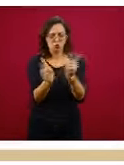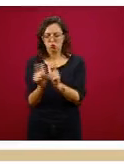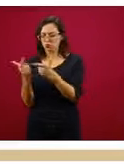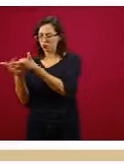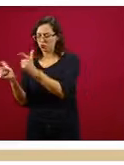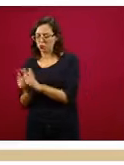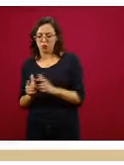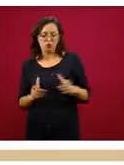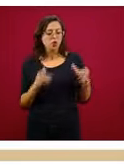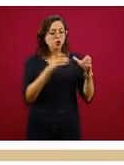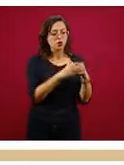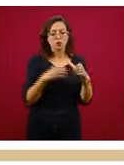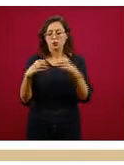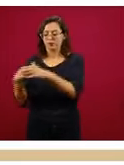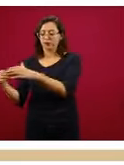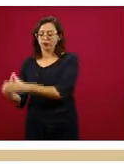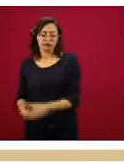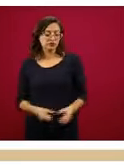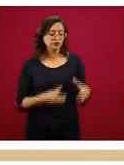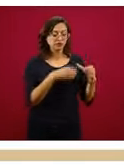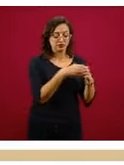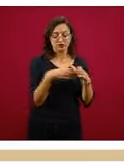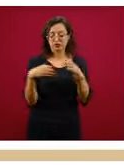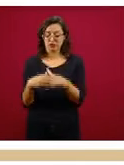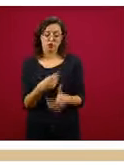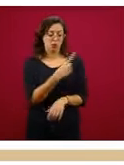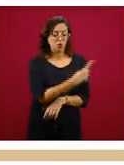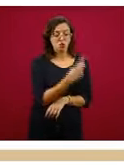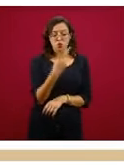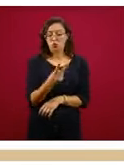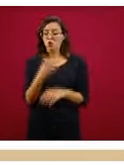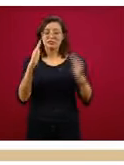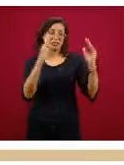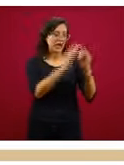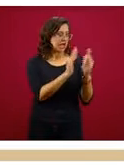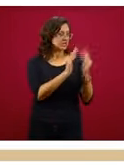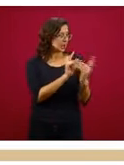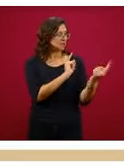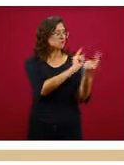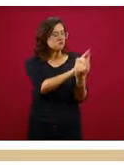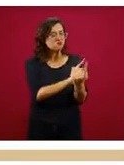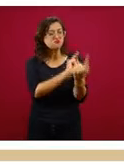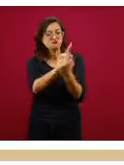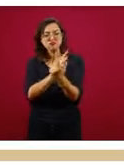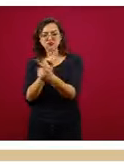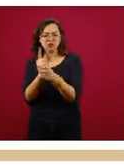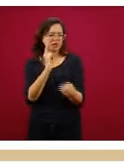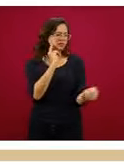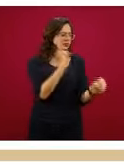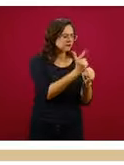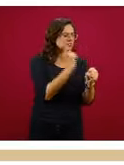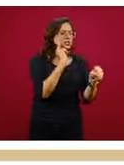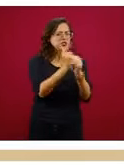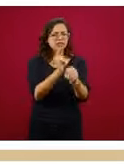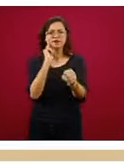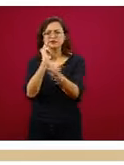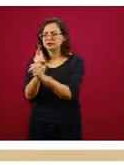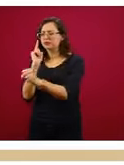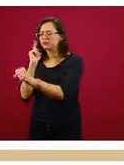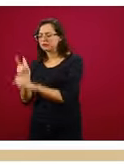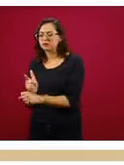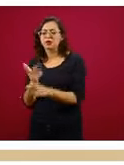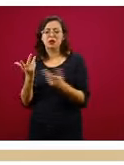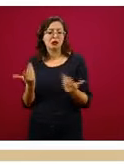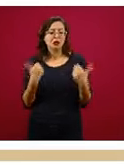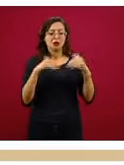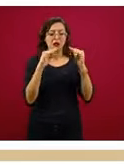hacer barrido casa por casa, identificando a estos escenarios, a estos grupos de riesgo, que también puede ser el